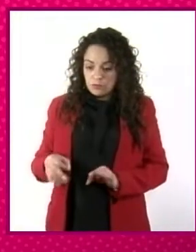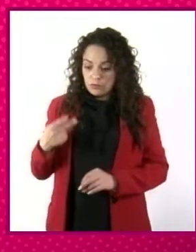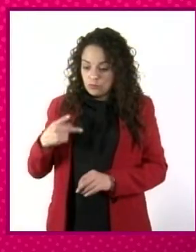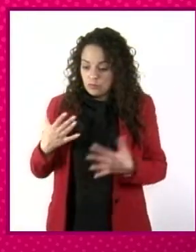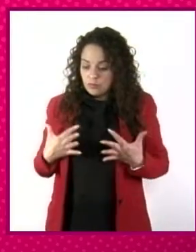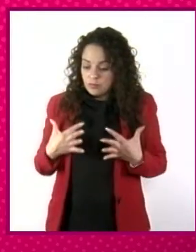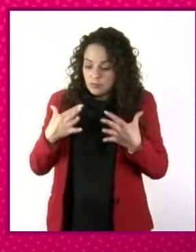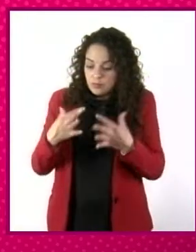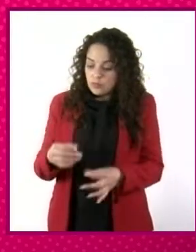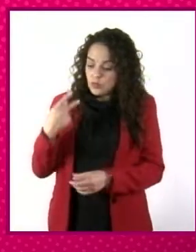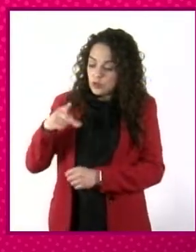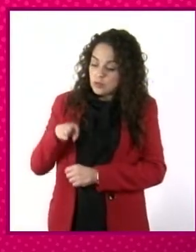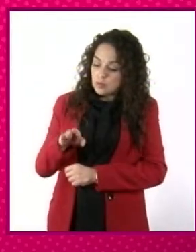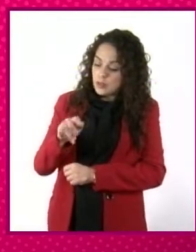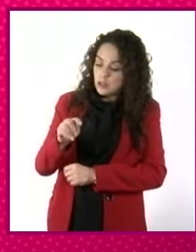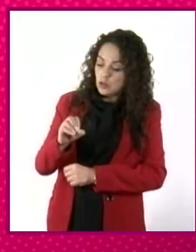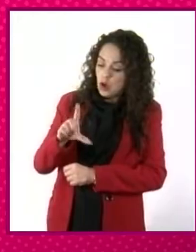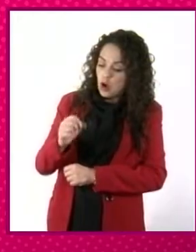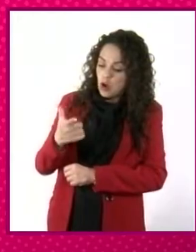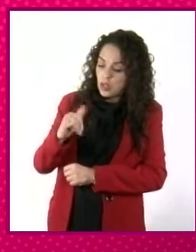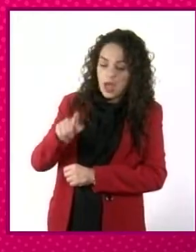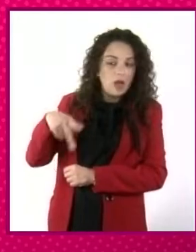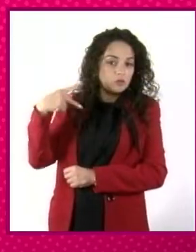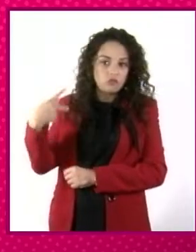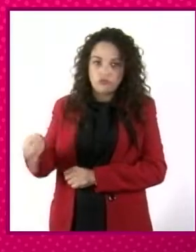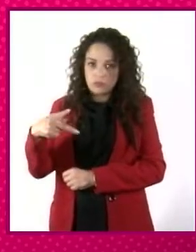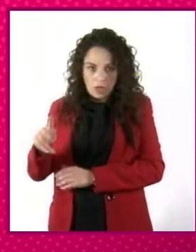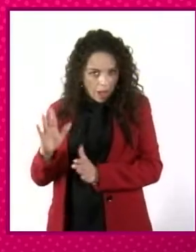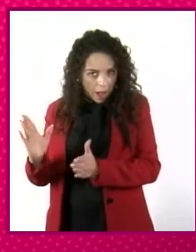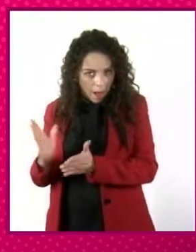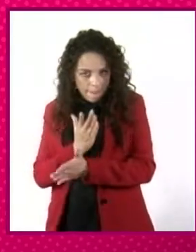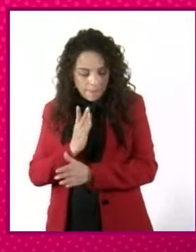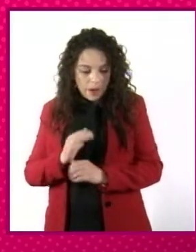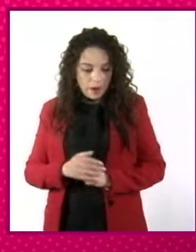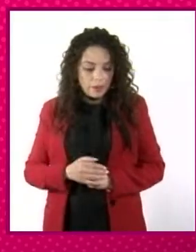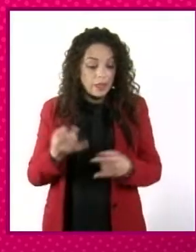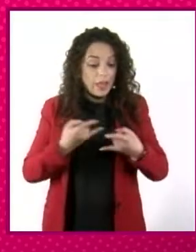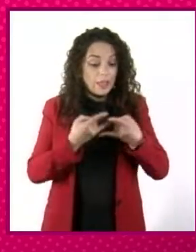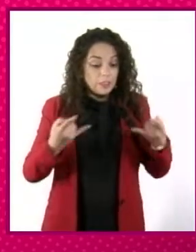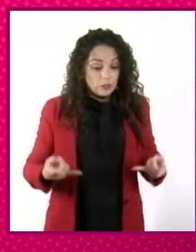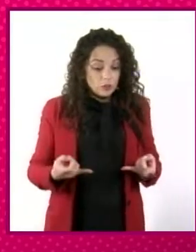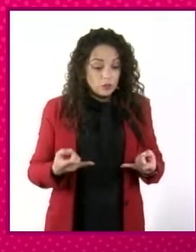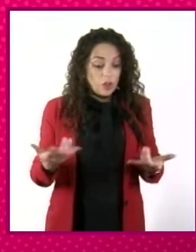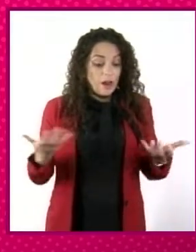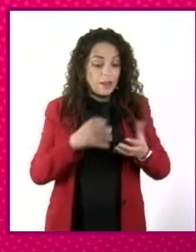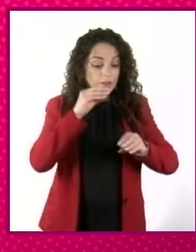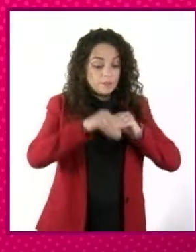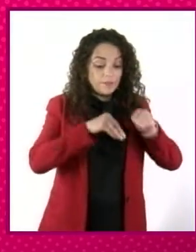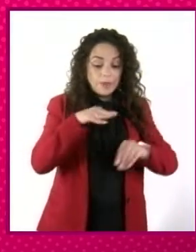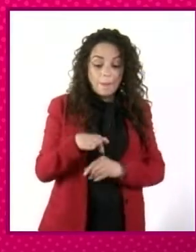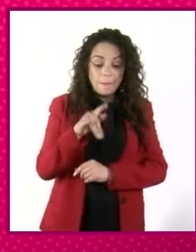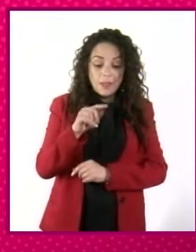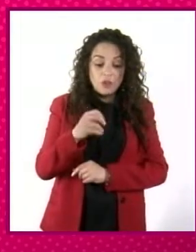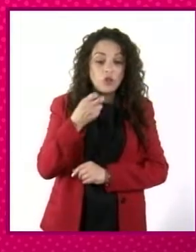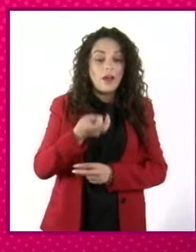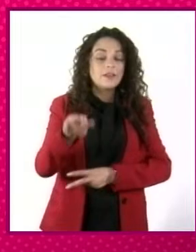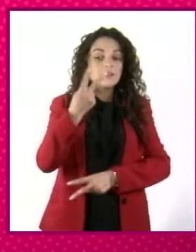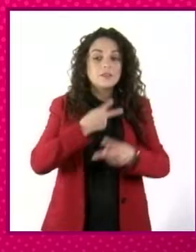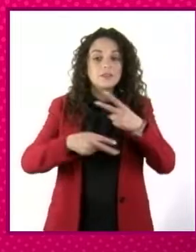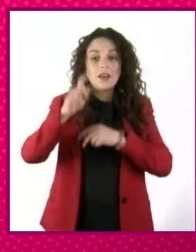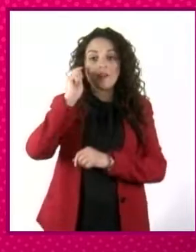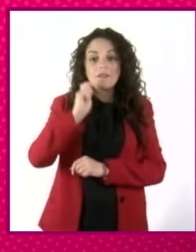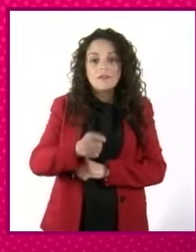propia mitología, es una cosa. Que la historia se construya con mitos y que en esos mitos radique la creación, el surgimiento